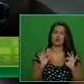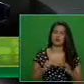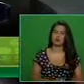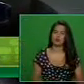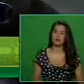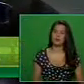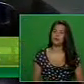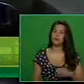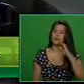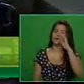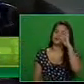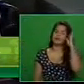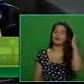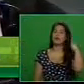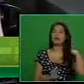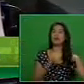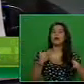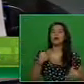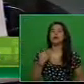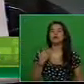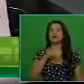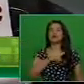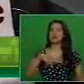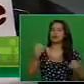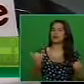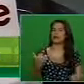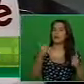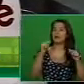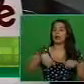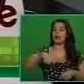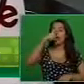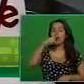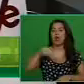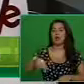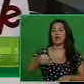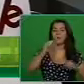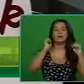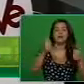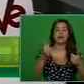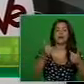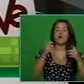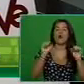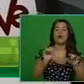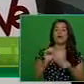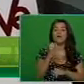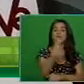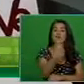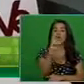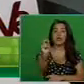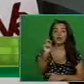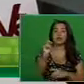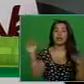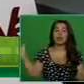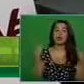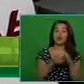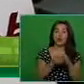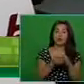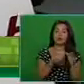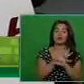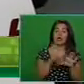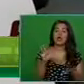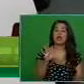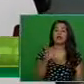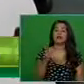En los mismos ya nosotros vamos a celebrar este año la vigésima REAF, ¿no? Es decir, tenemos 10 años, o el